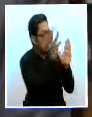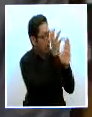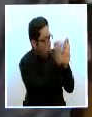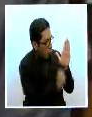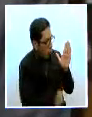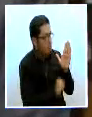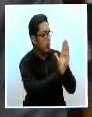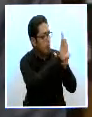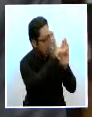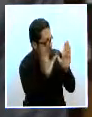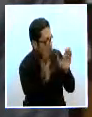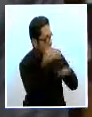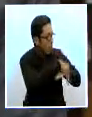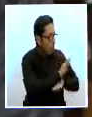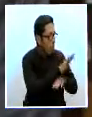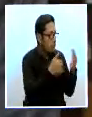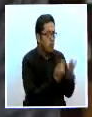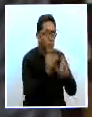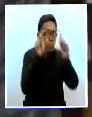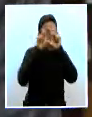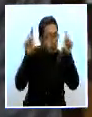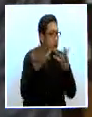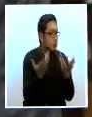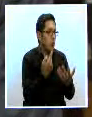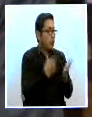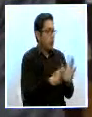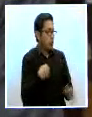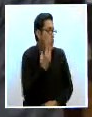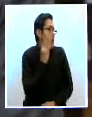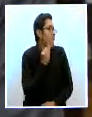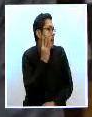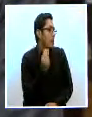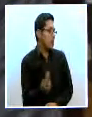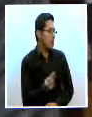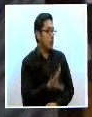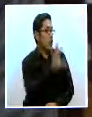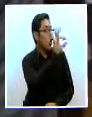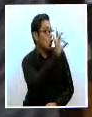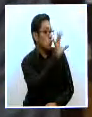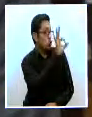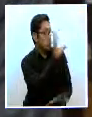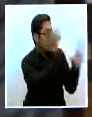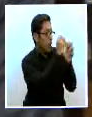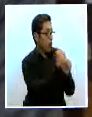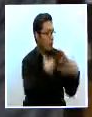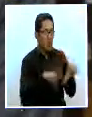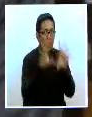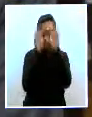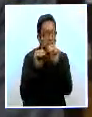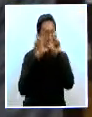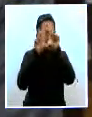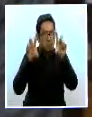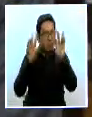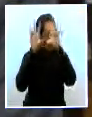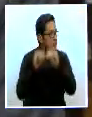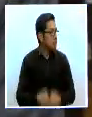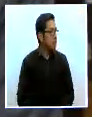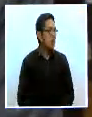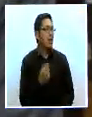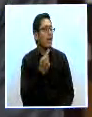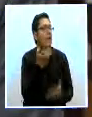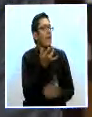en lo personal de señores taxistas que prenden el taxímetro en las noches después de las ocho y nueve de la noche jamás le prenden el taxímetro y prefieren regatear con